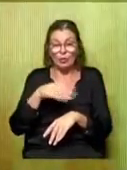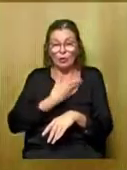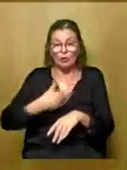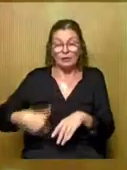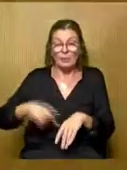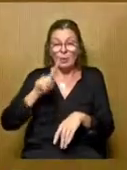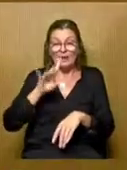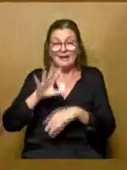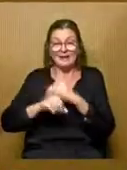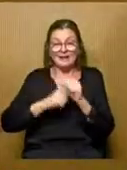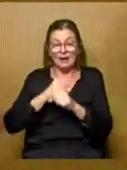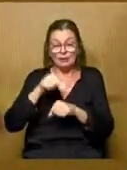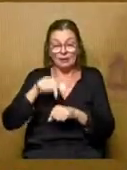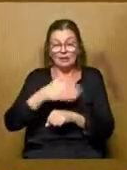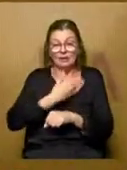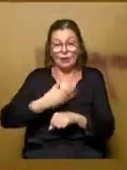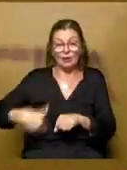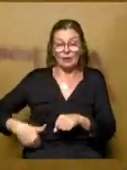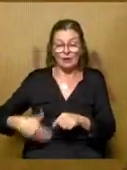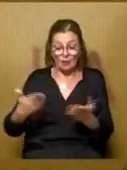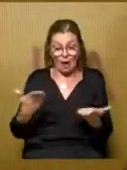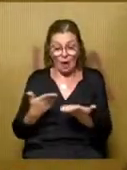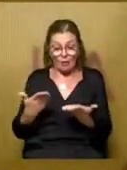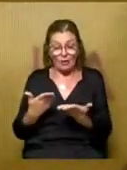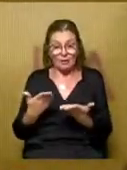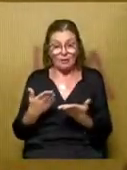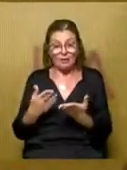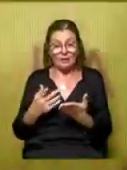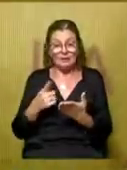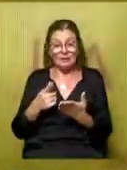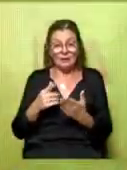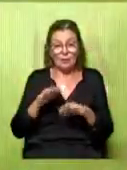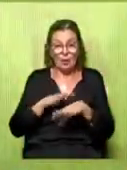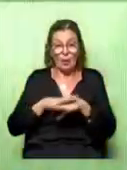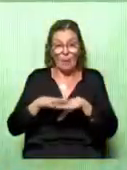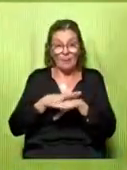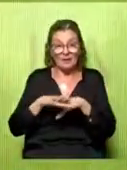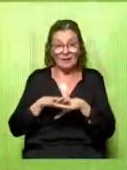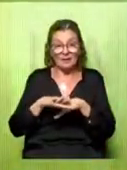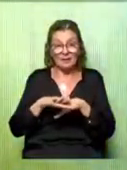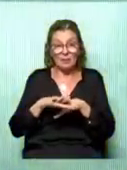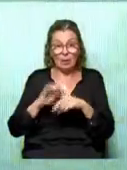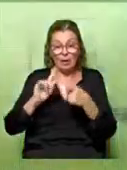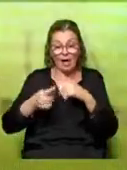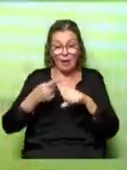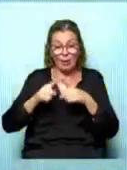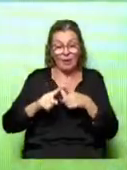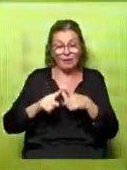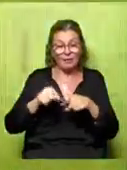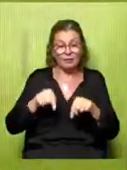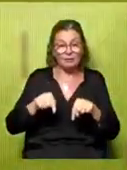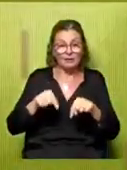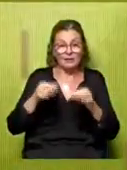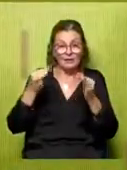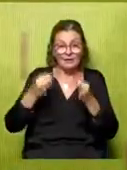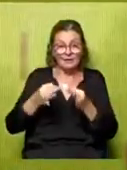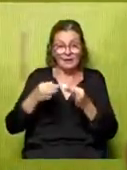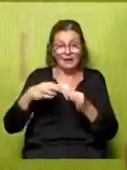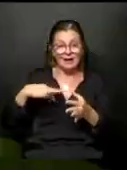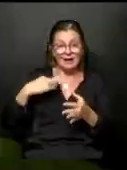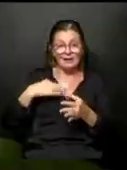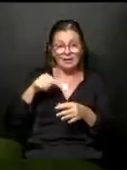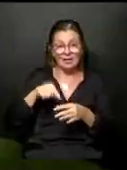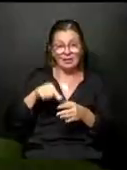15 años y este gobierno que gobernó ahora, y por lo menos tengamos un piso mínimo de acuerdos, que de verdad se nos va la vida del país en